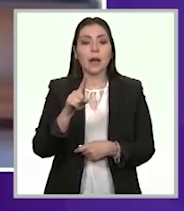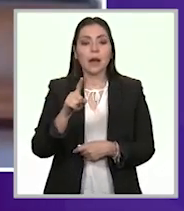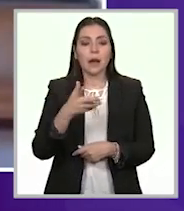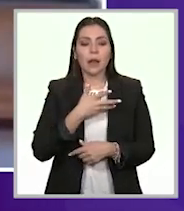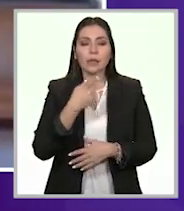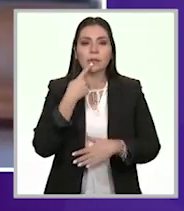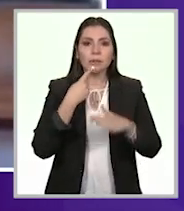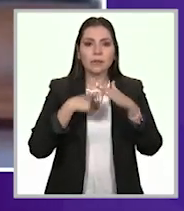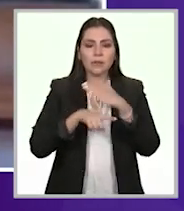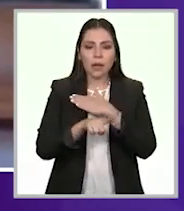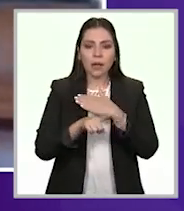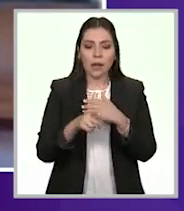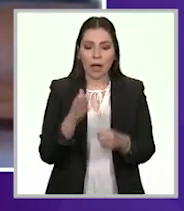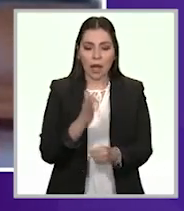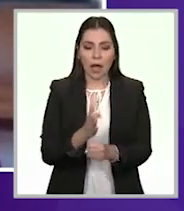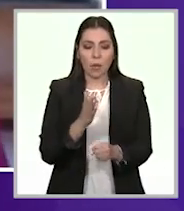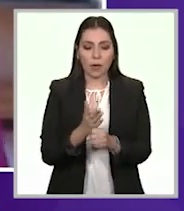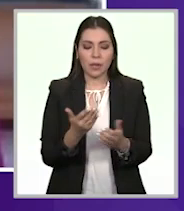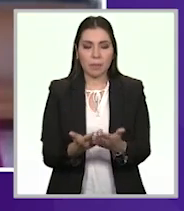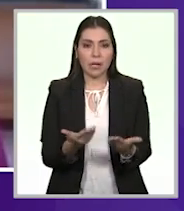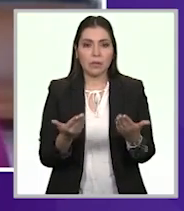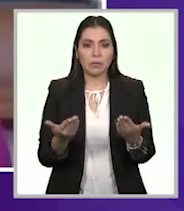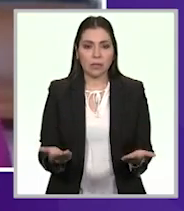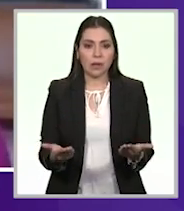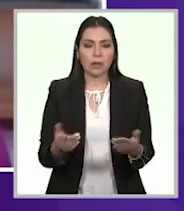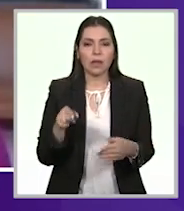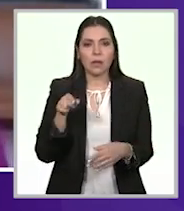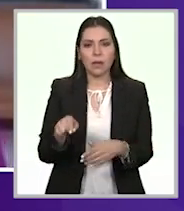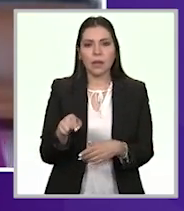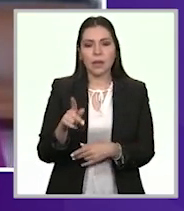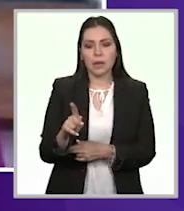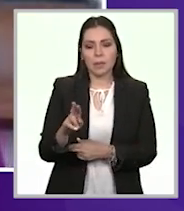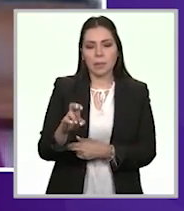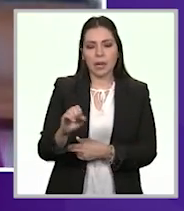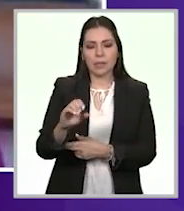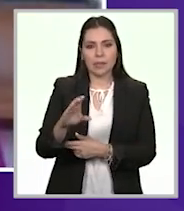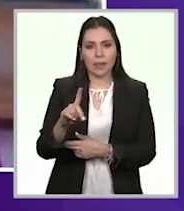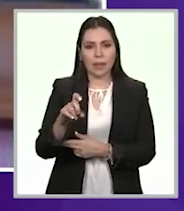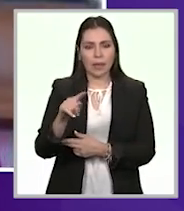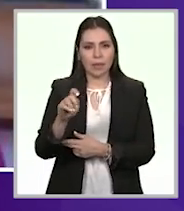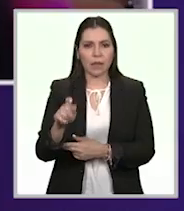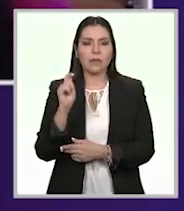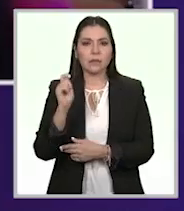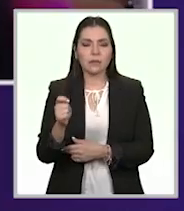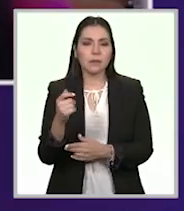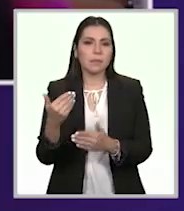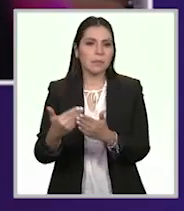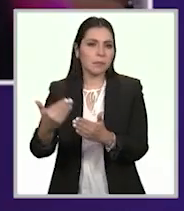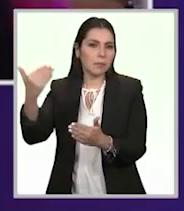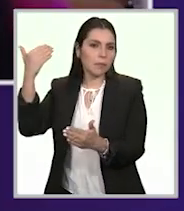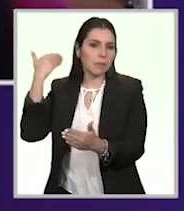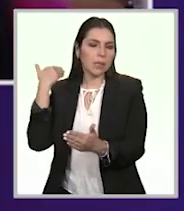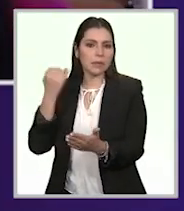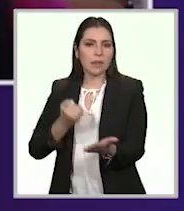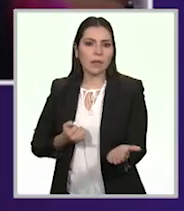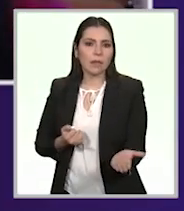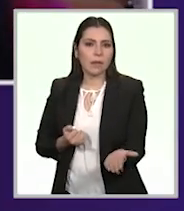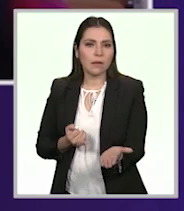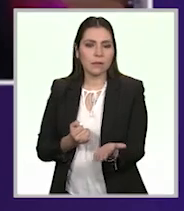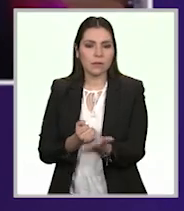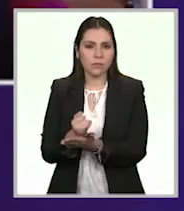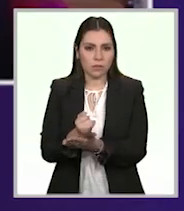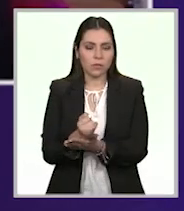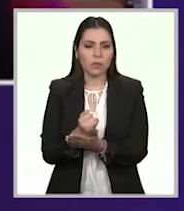caso presente, el caso que se tiene enfrente. Entonces, el precedente, digamos, es aquella decisión del pasado